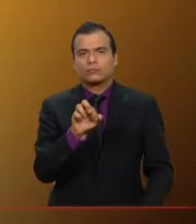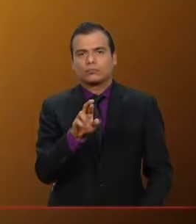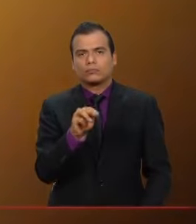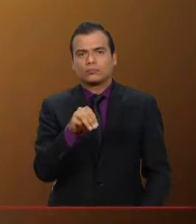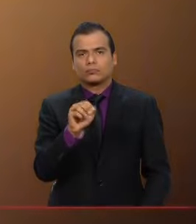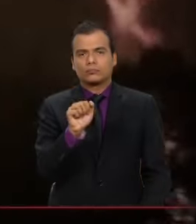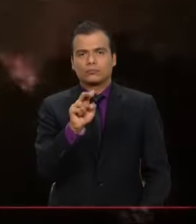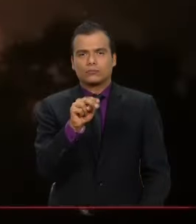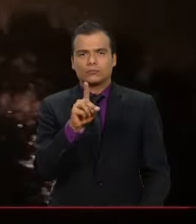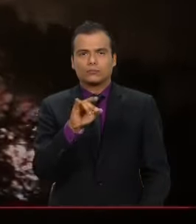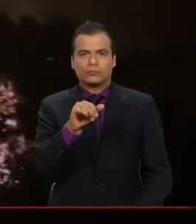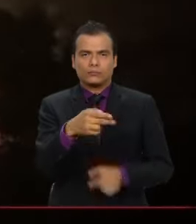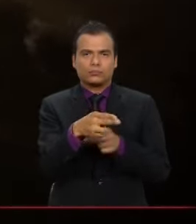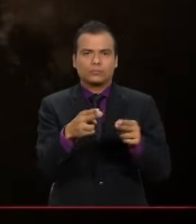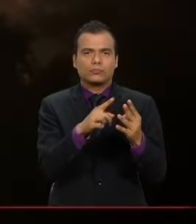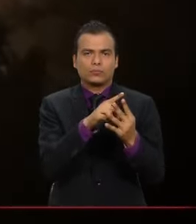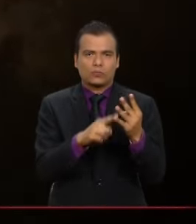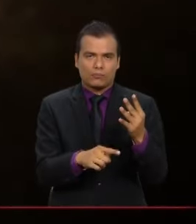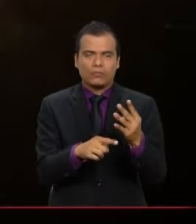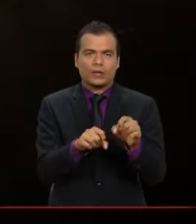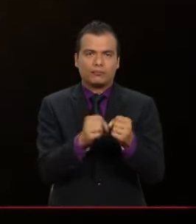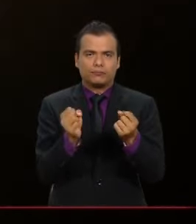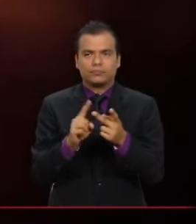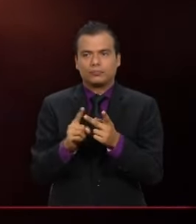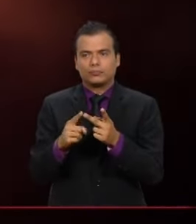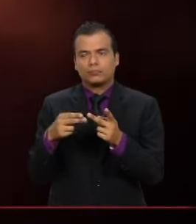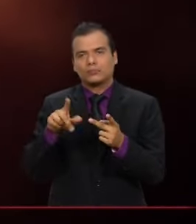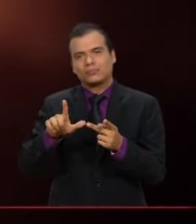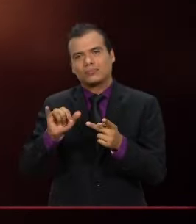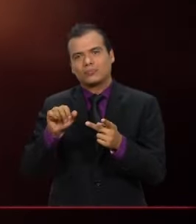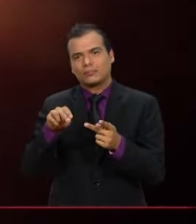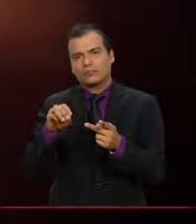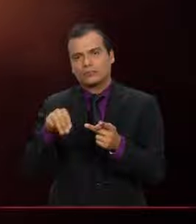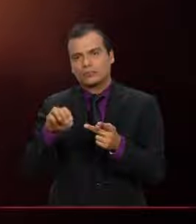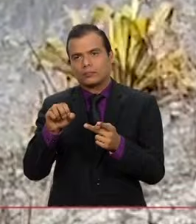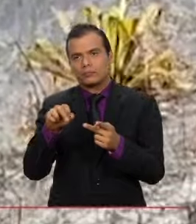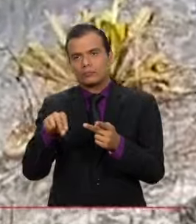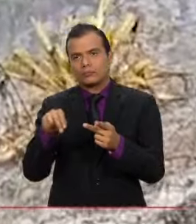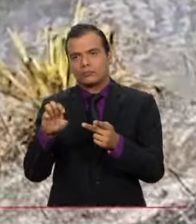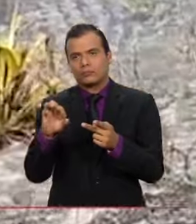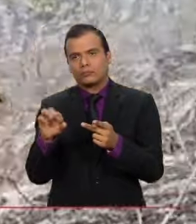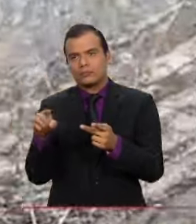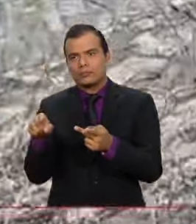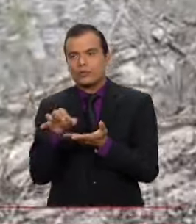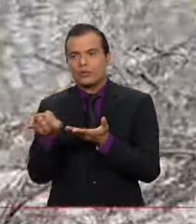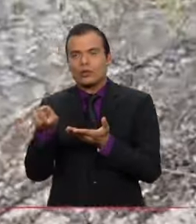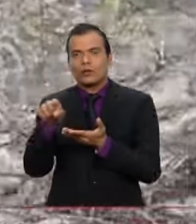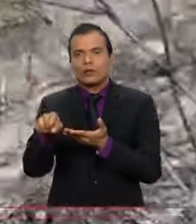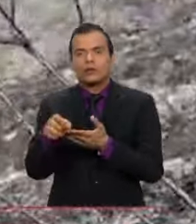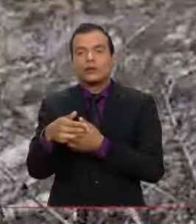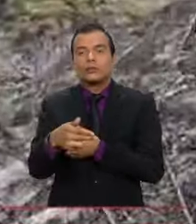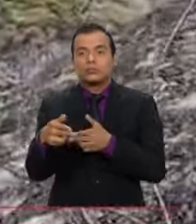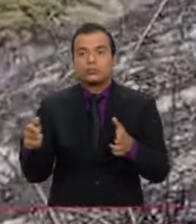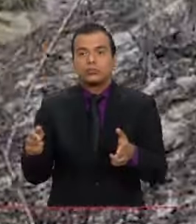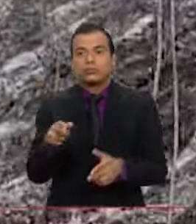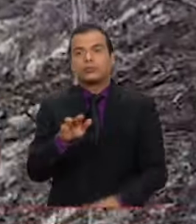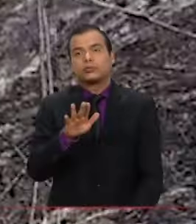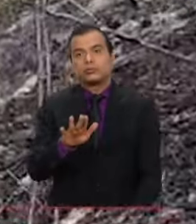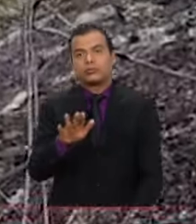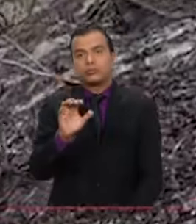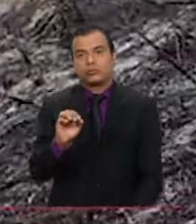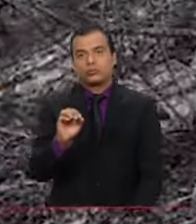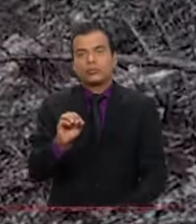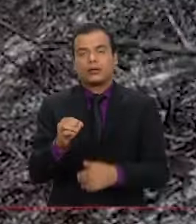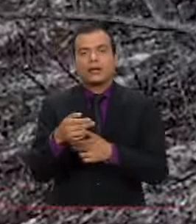mayores afectaciones. En la vereda Los Limones el incendio dejó 50 hectáreas consumidas y en la zona de Pichindé tomó más de 12 horas apagar las